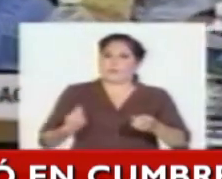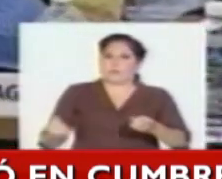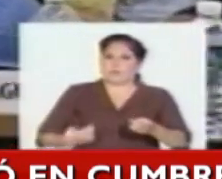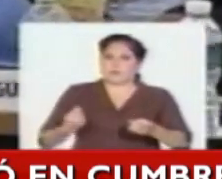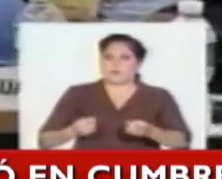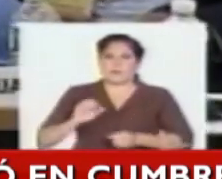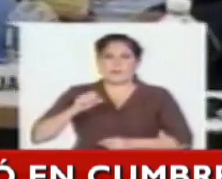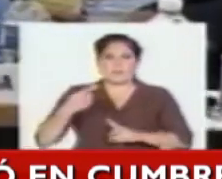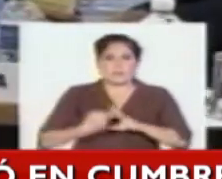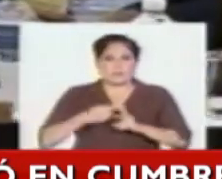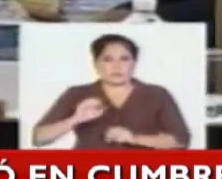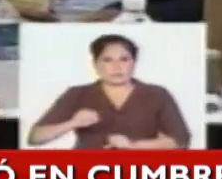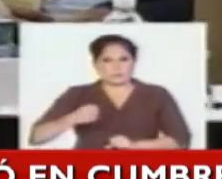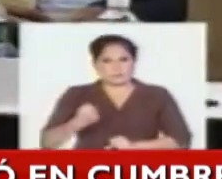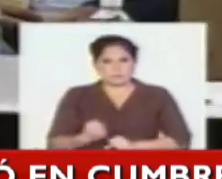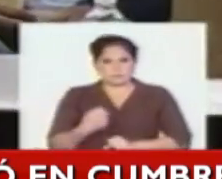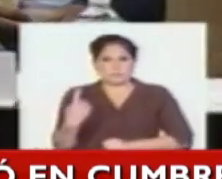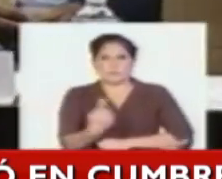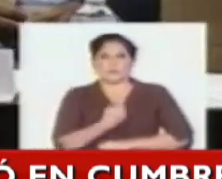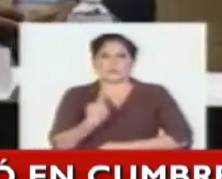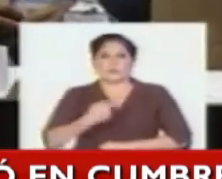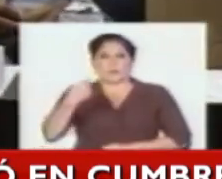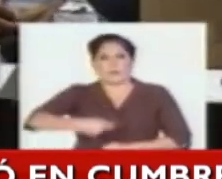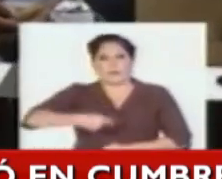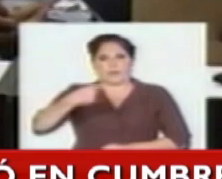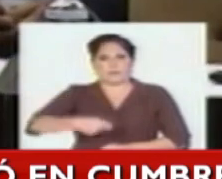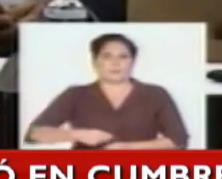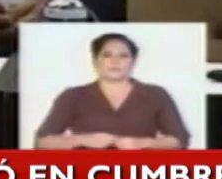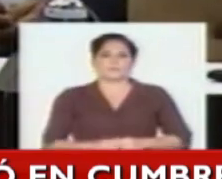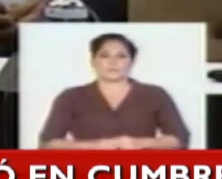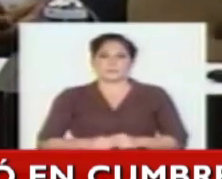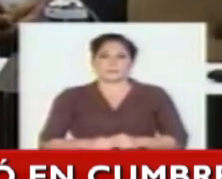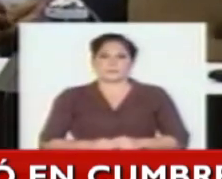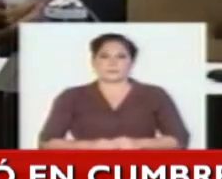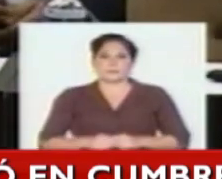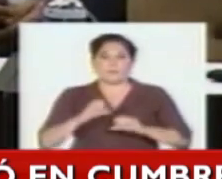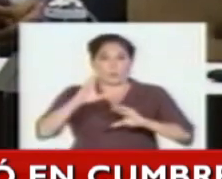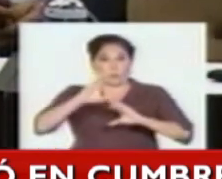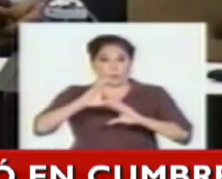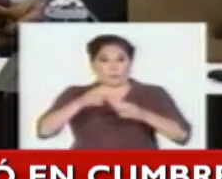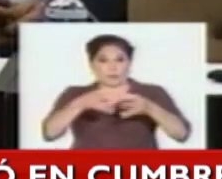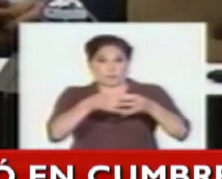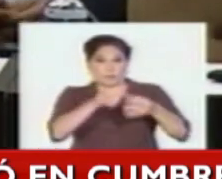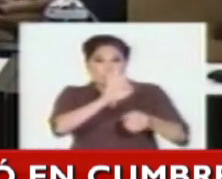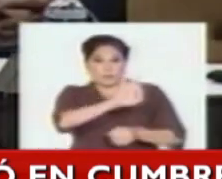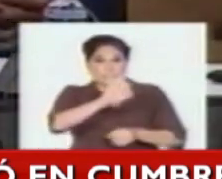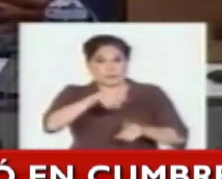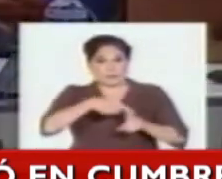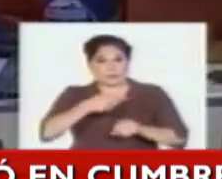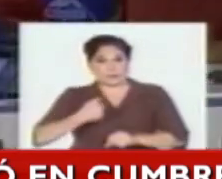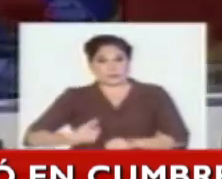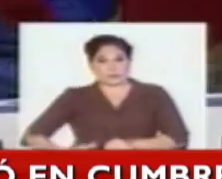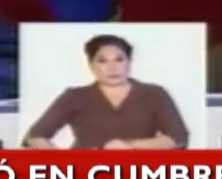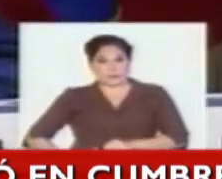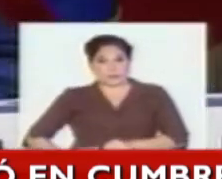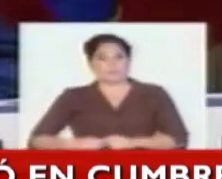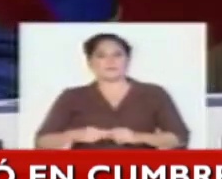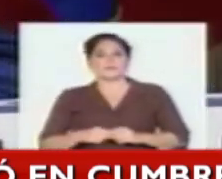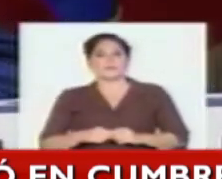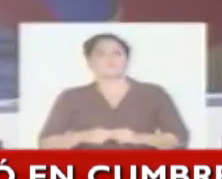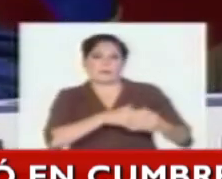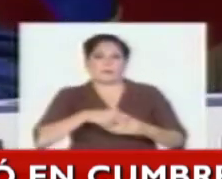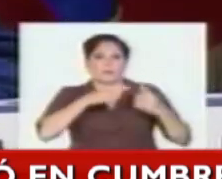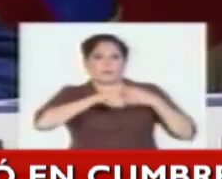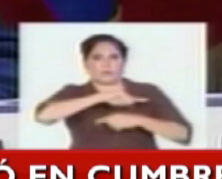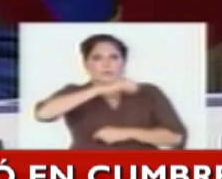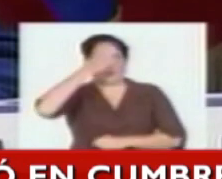exigiendo nuestros derechos la Cumbre g77 y China ha